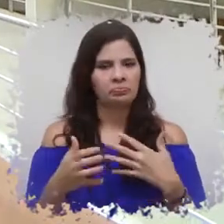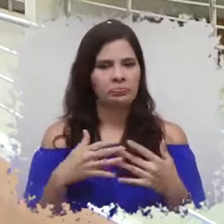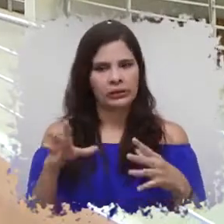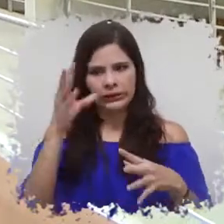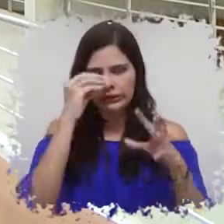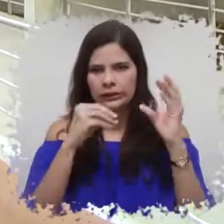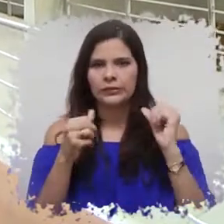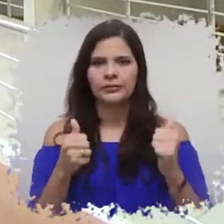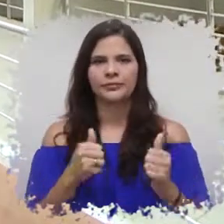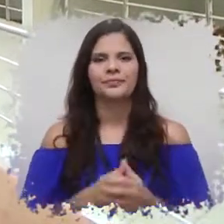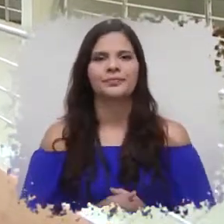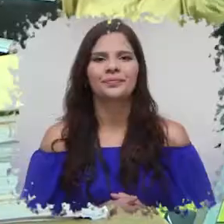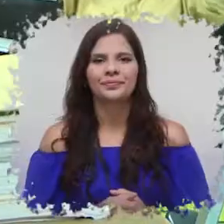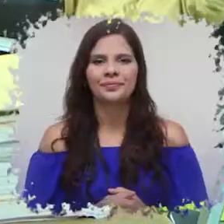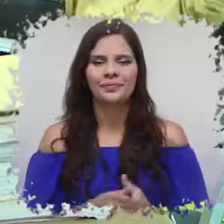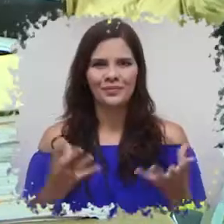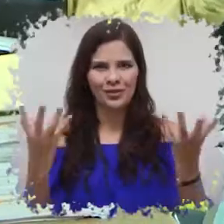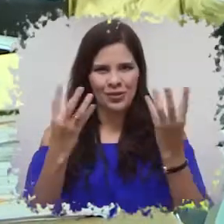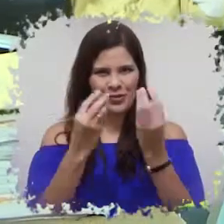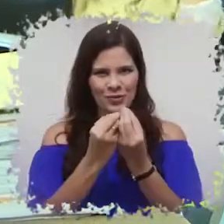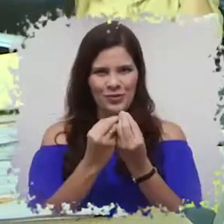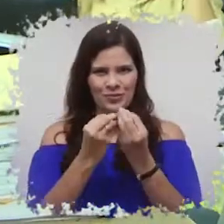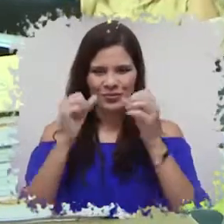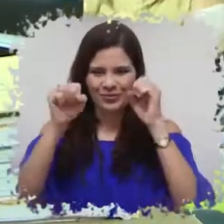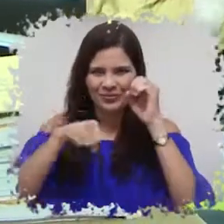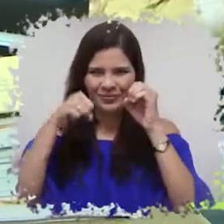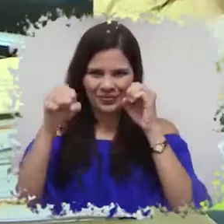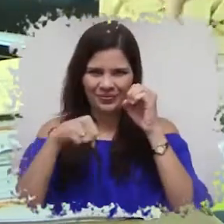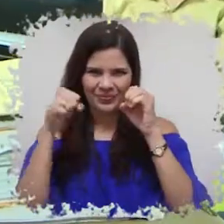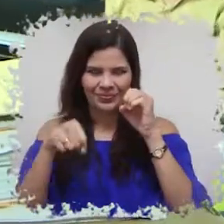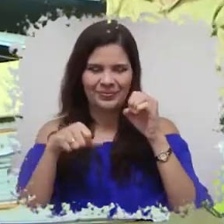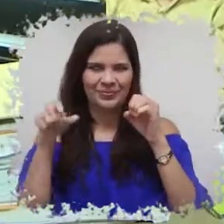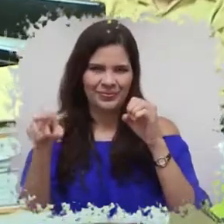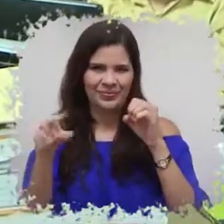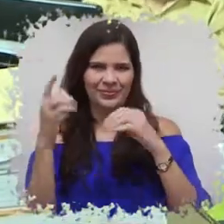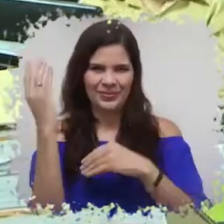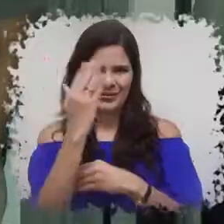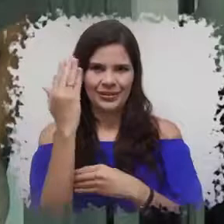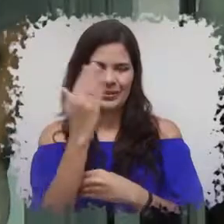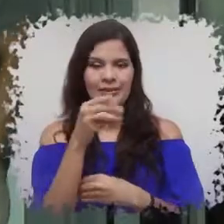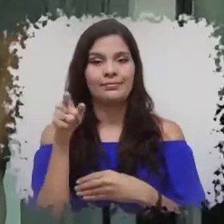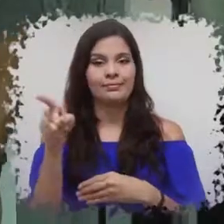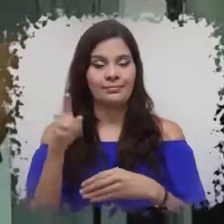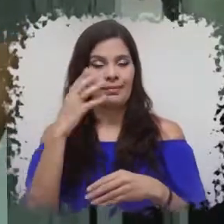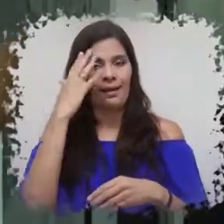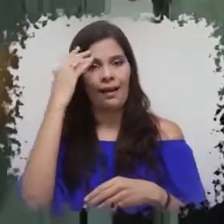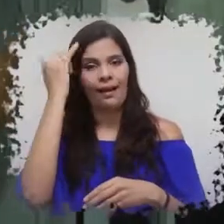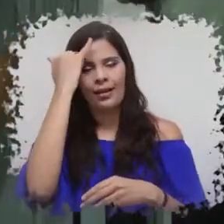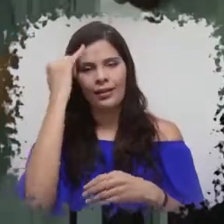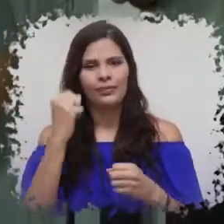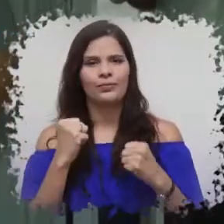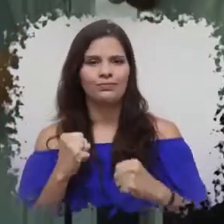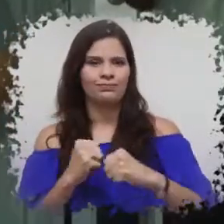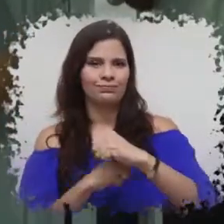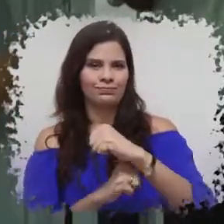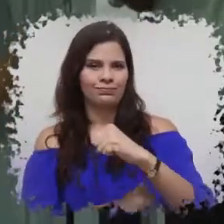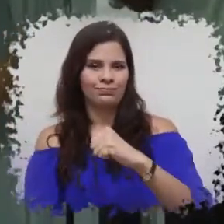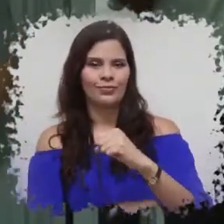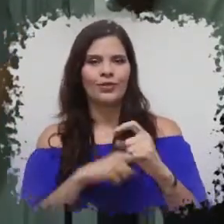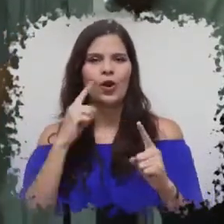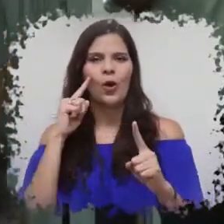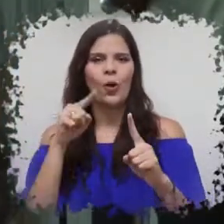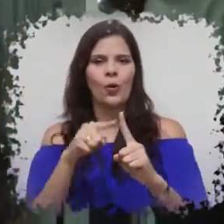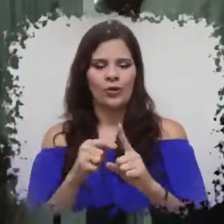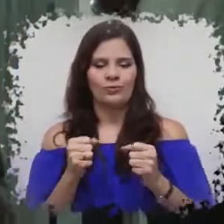ya estoy en fase de prácticas. El grupo de investigación y creación audiovisual del programa de cine y audiovisuales se proyecta como una